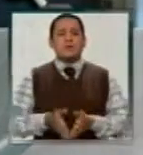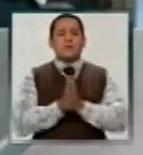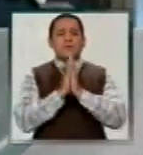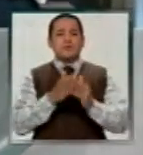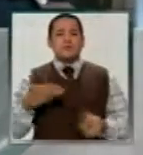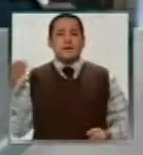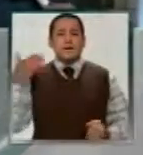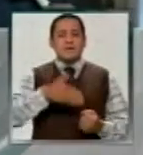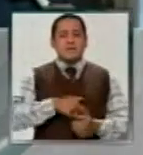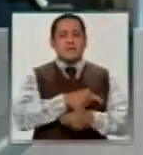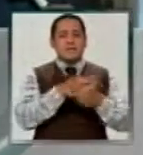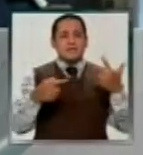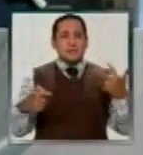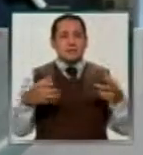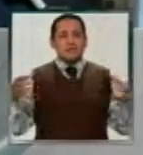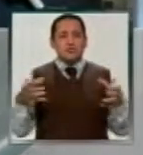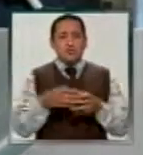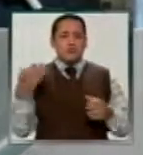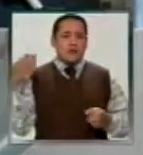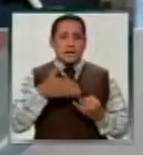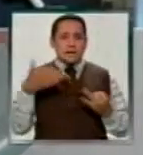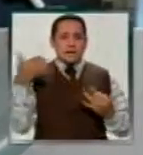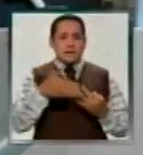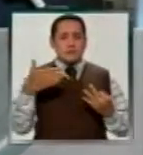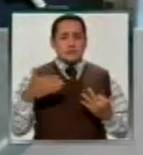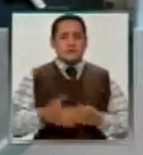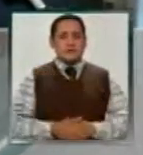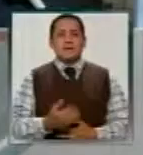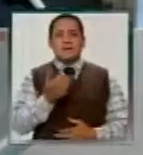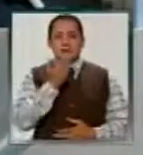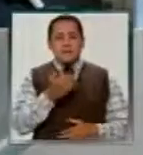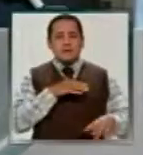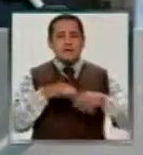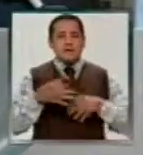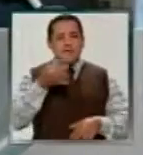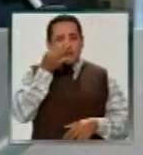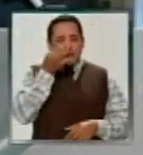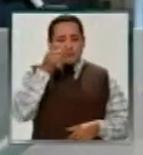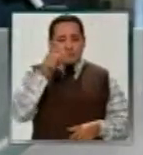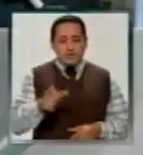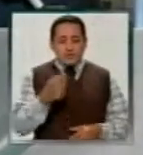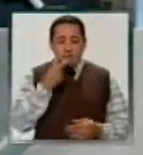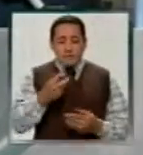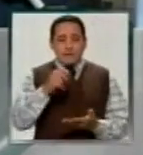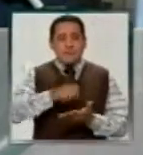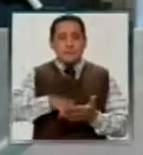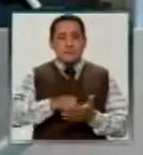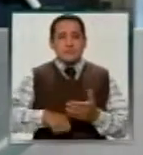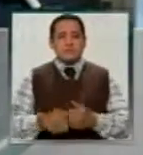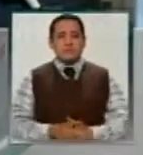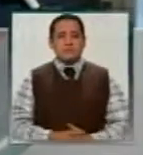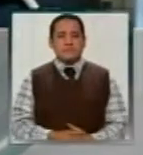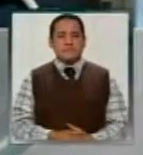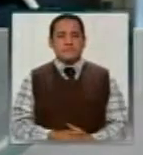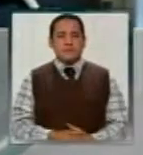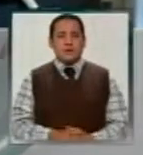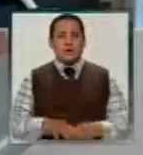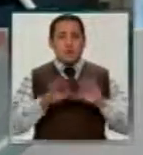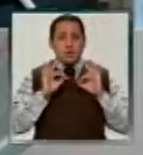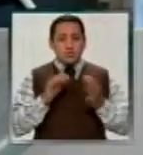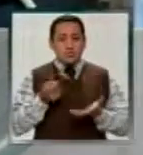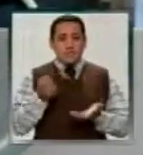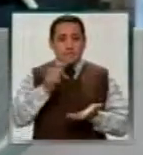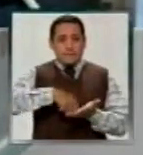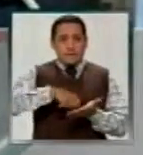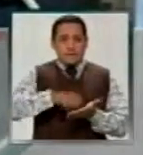tres dirigentes de los frentes A quiénes iban a hacer acto de presencia durante la firma al momento de la